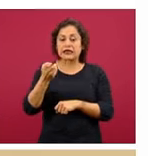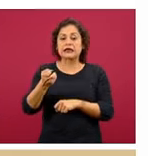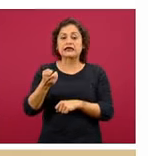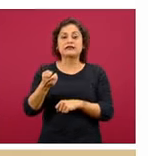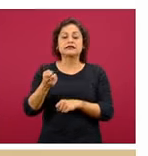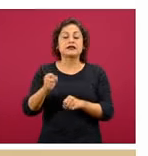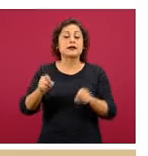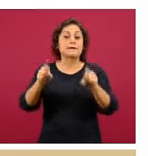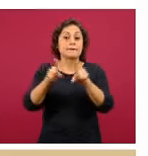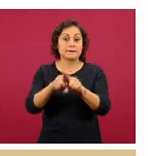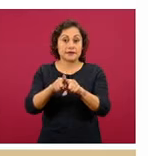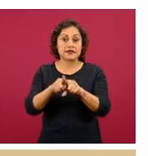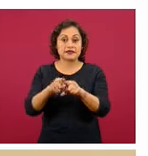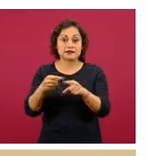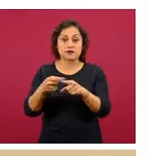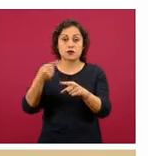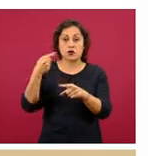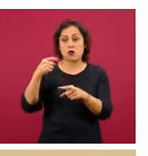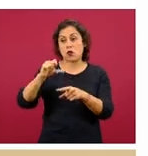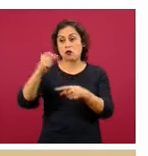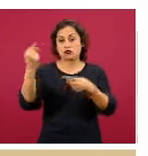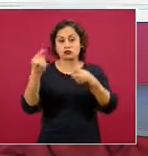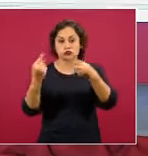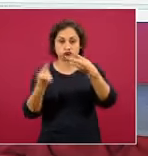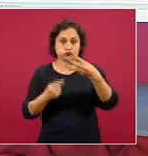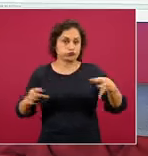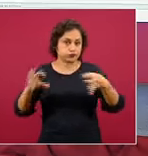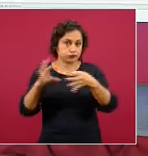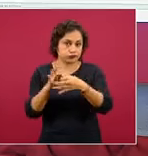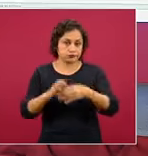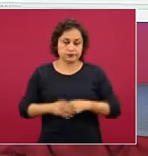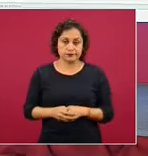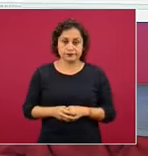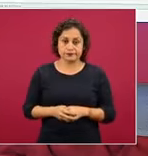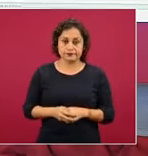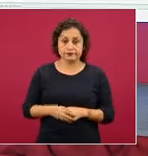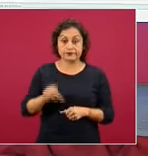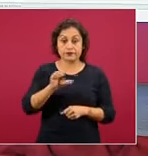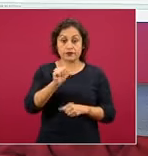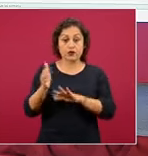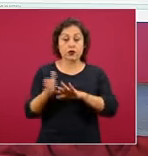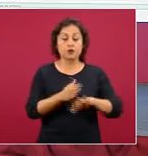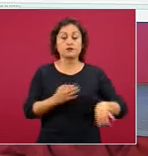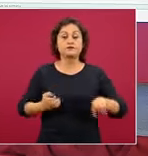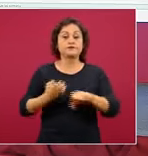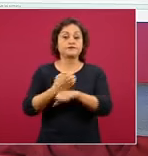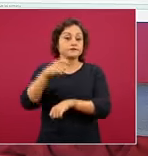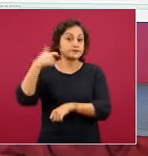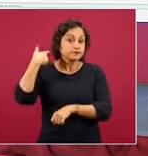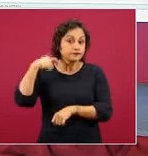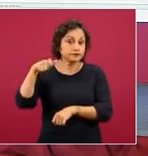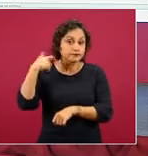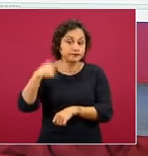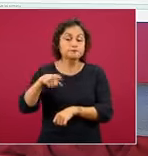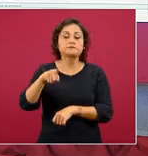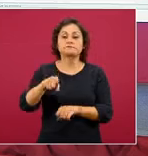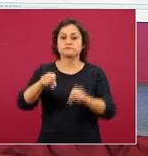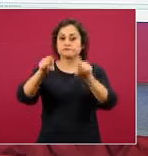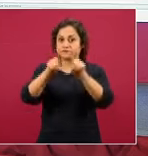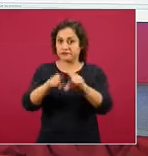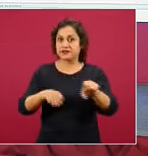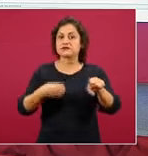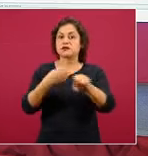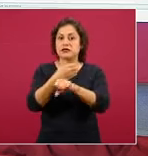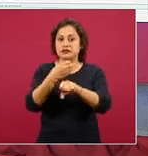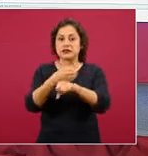a lo que se ha comportado en los otros indicadores. La siguiente. El estado de Querétaro, que también ha sido de los estados que han estado